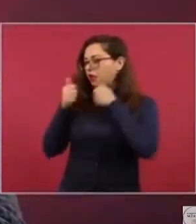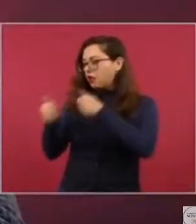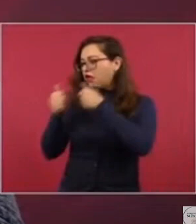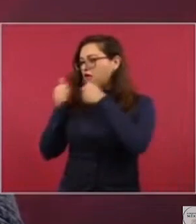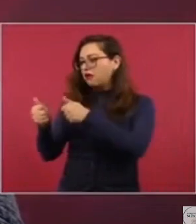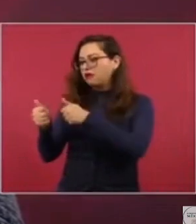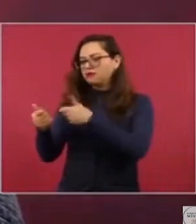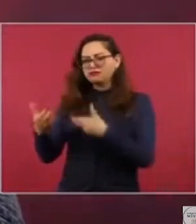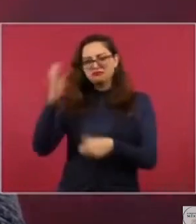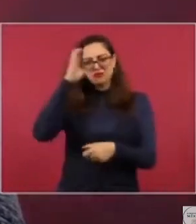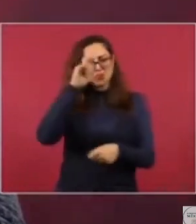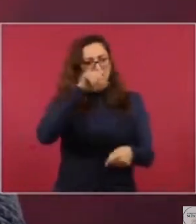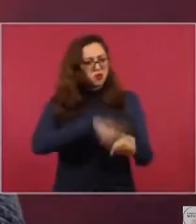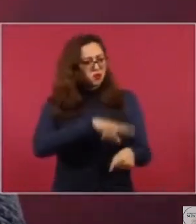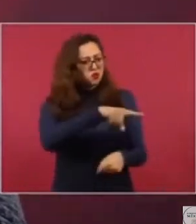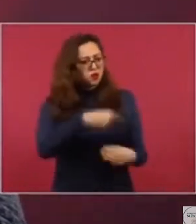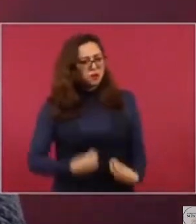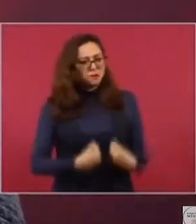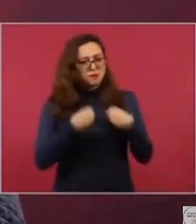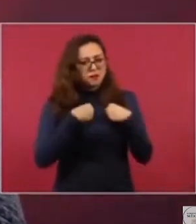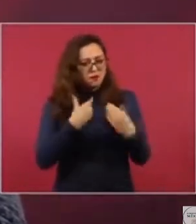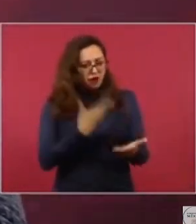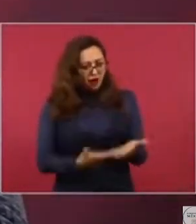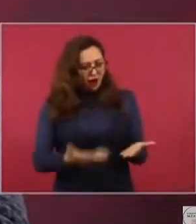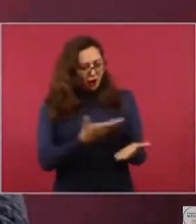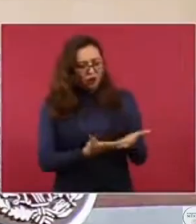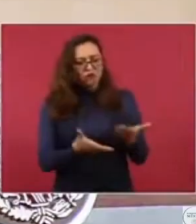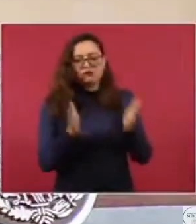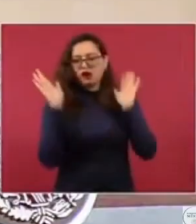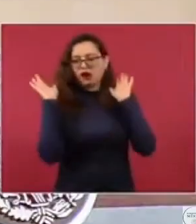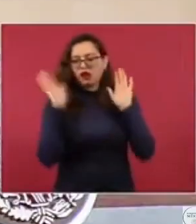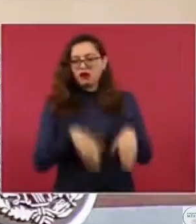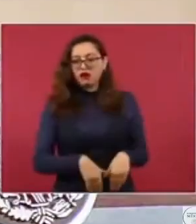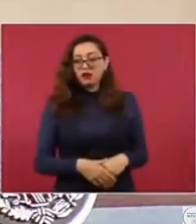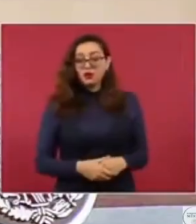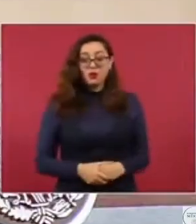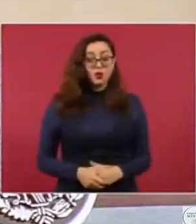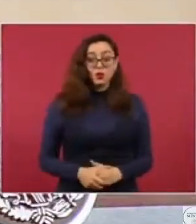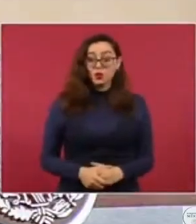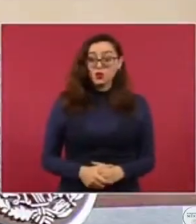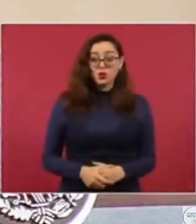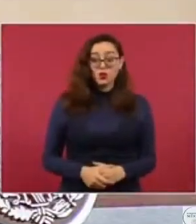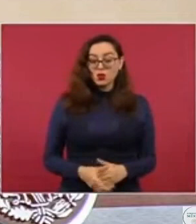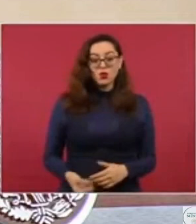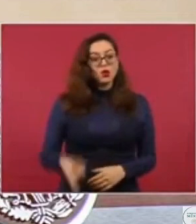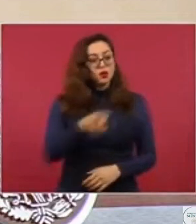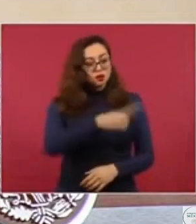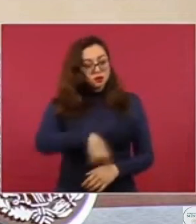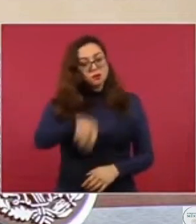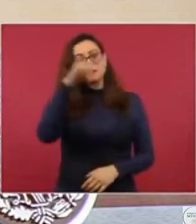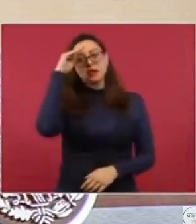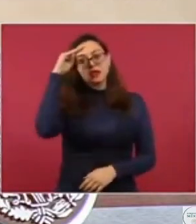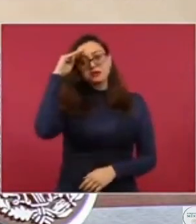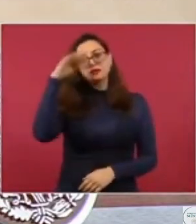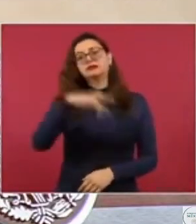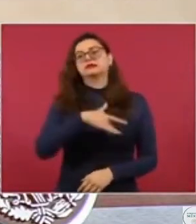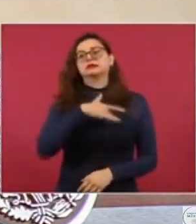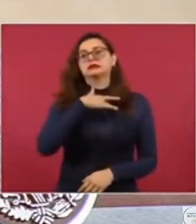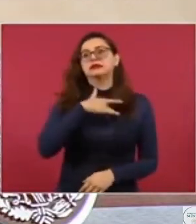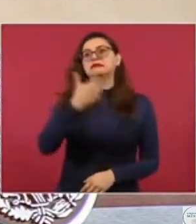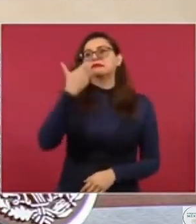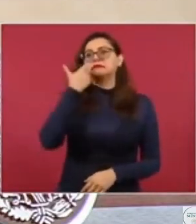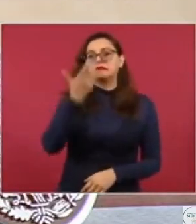culturas vivas, de lo que hoy piensan, sienten, quieren y esperan los pueblos